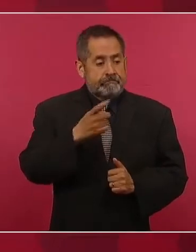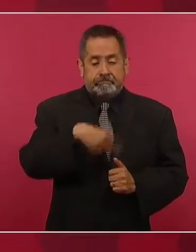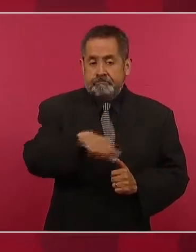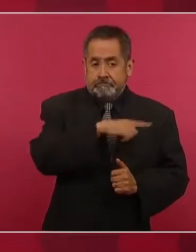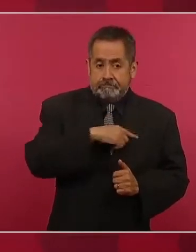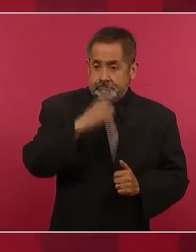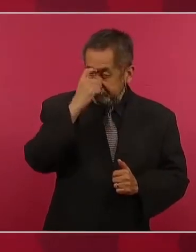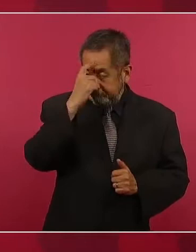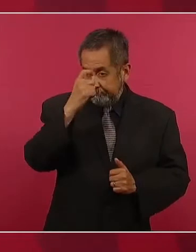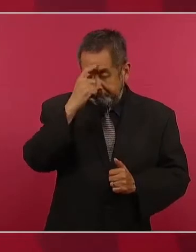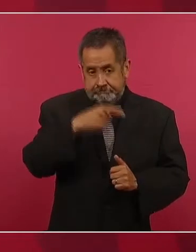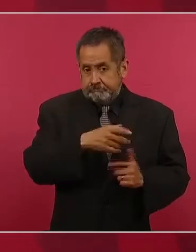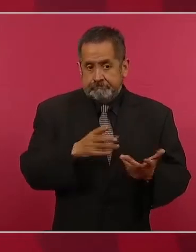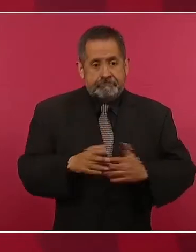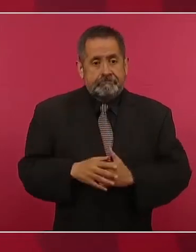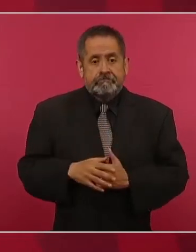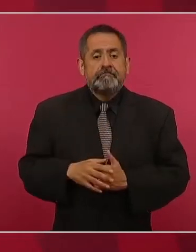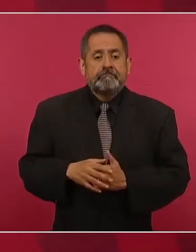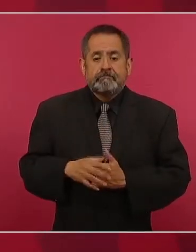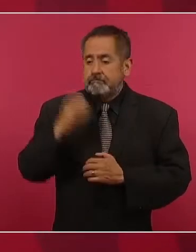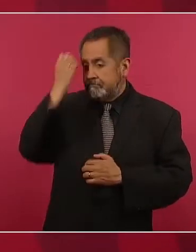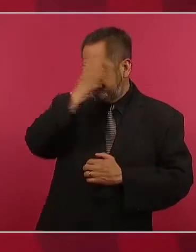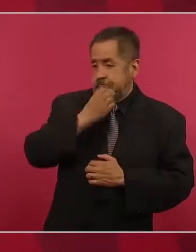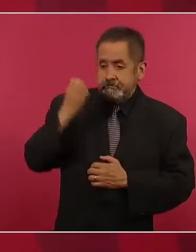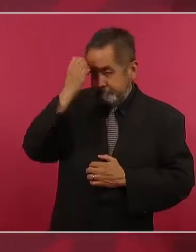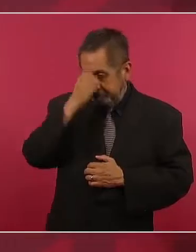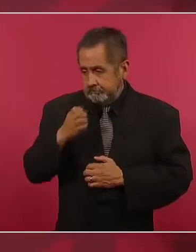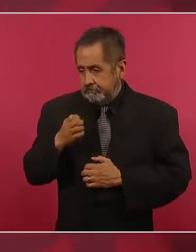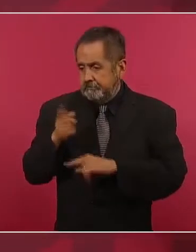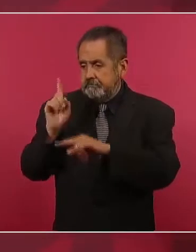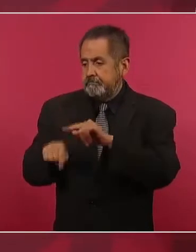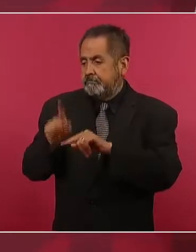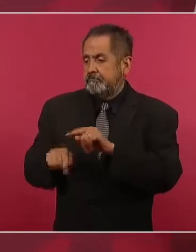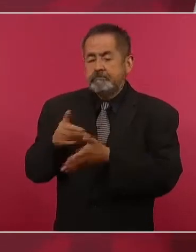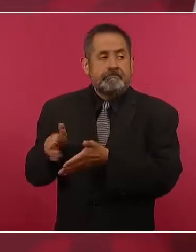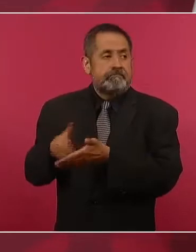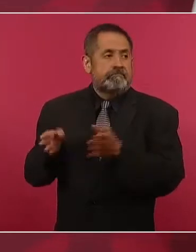inventaron lo de los exámenes de admisión.